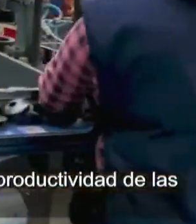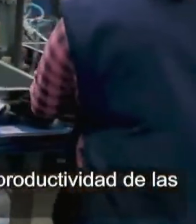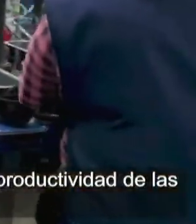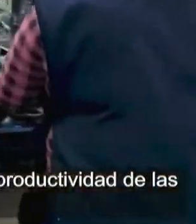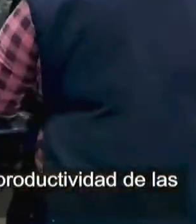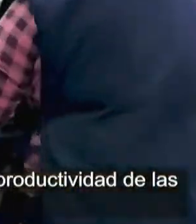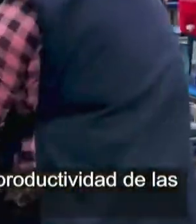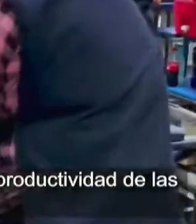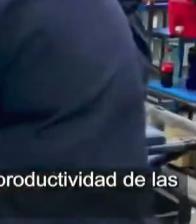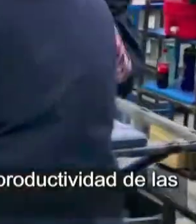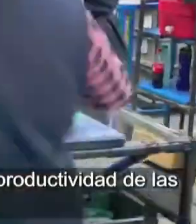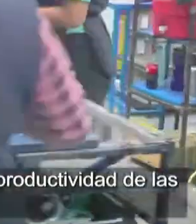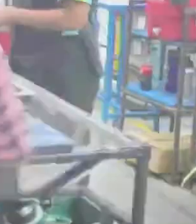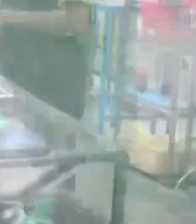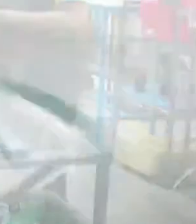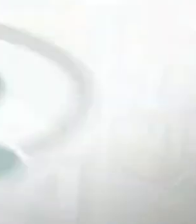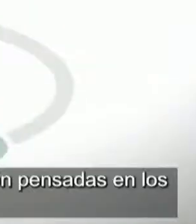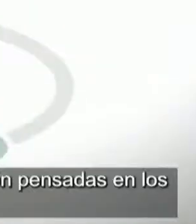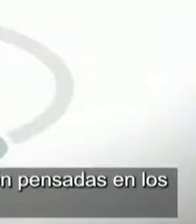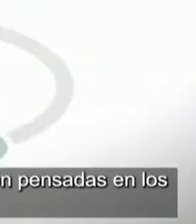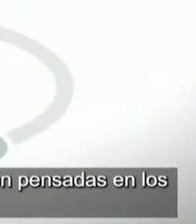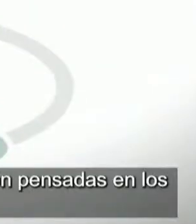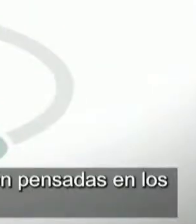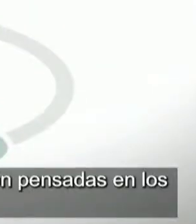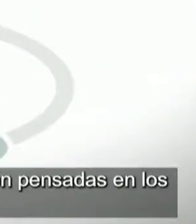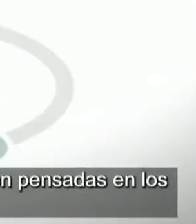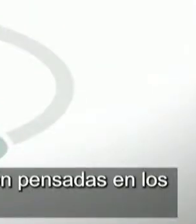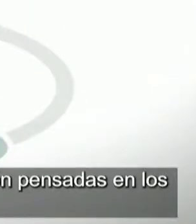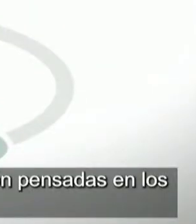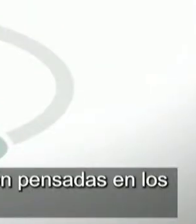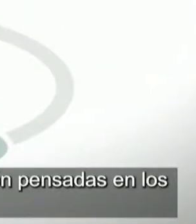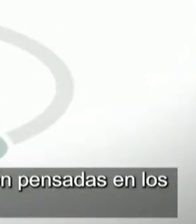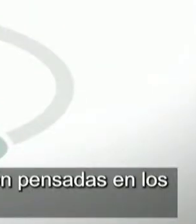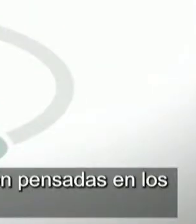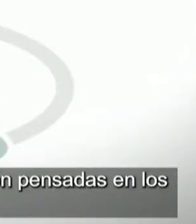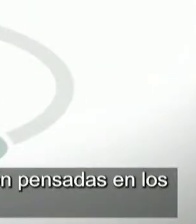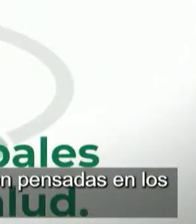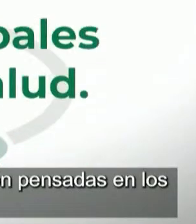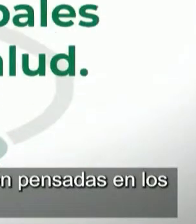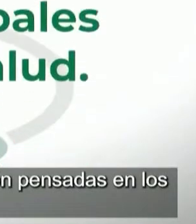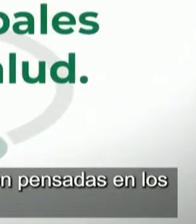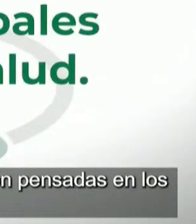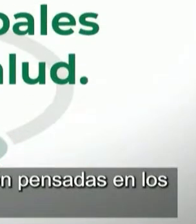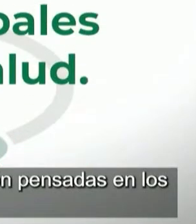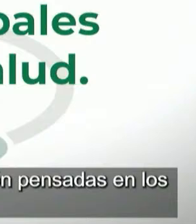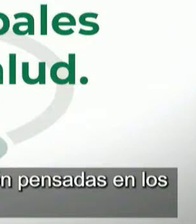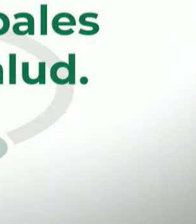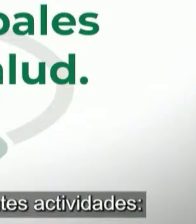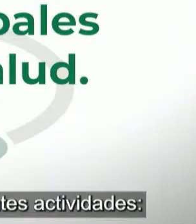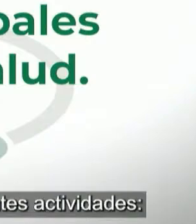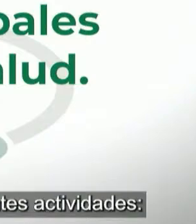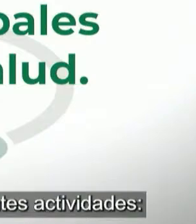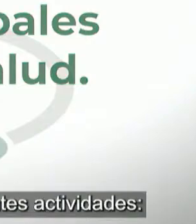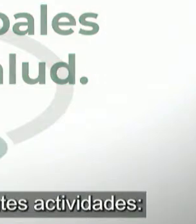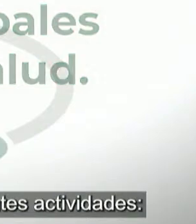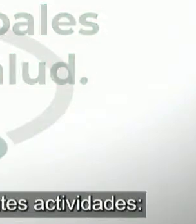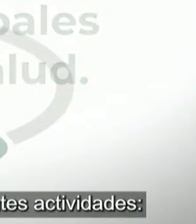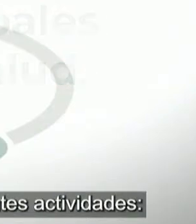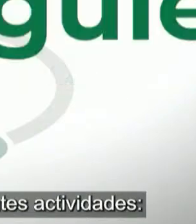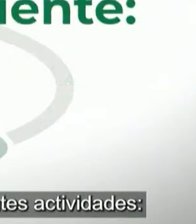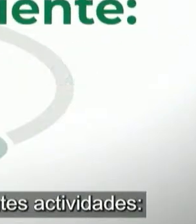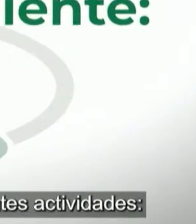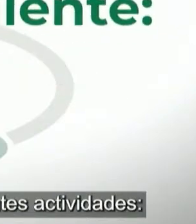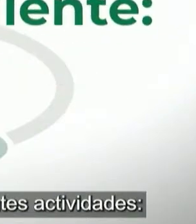y la productividad de las empresas. ELSA se fundamenta en 10 líneas de acción pensadas en los problemas de salud más